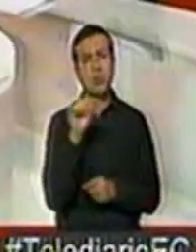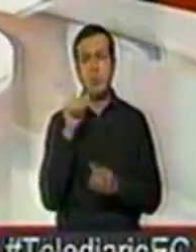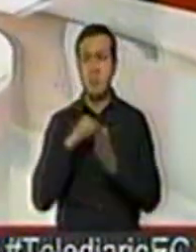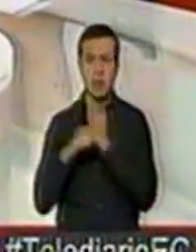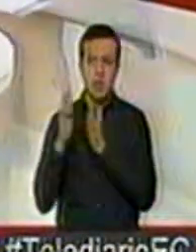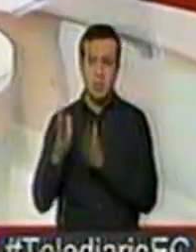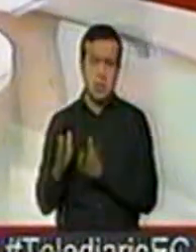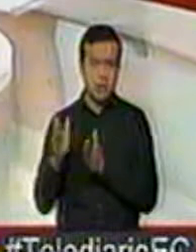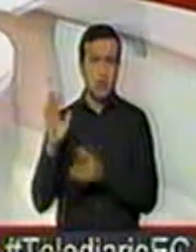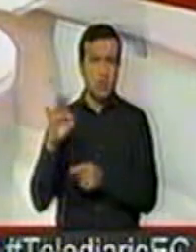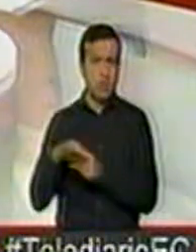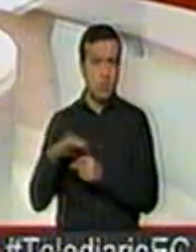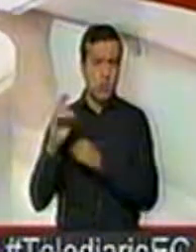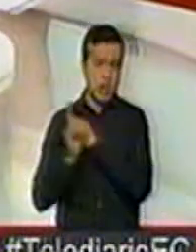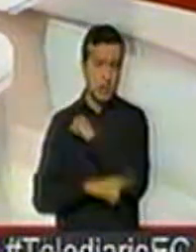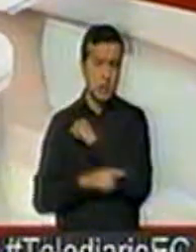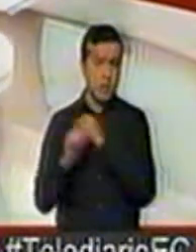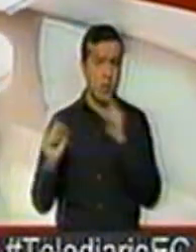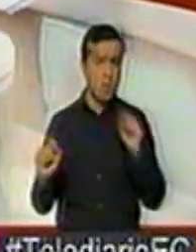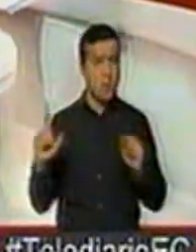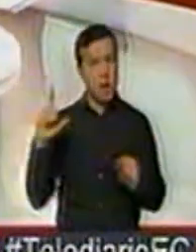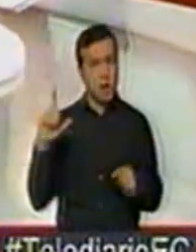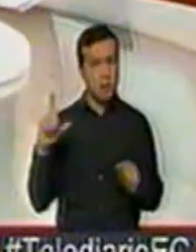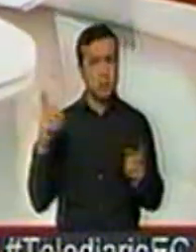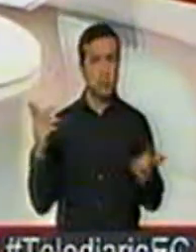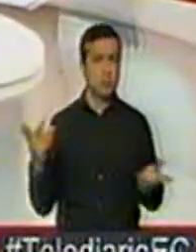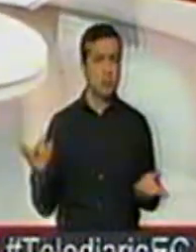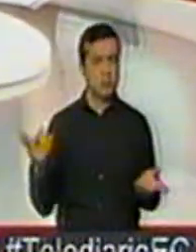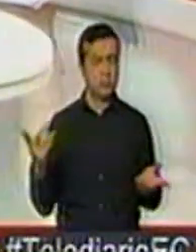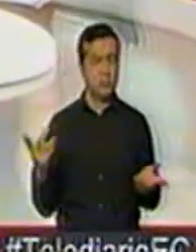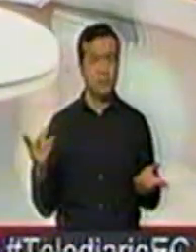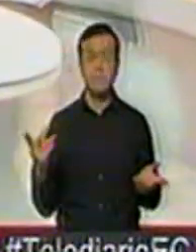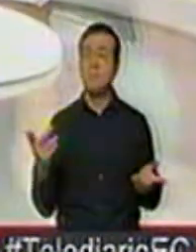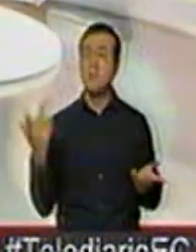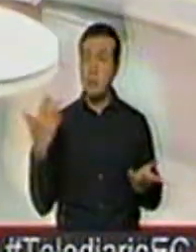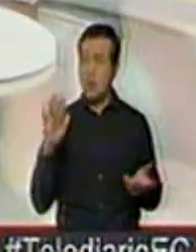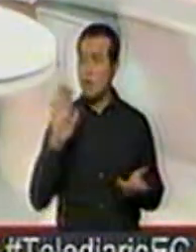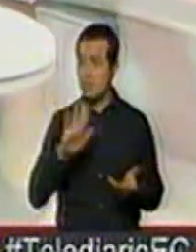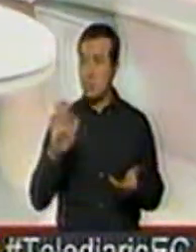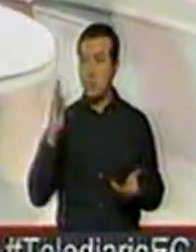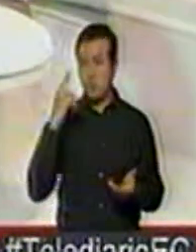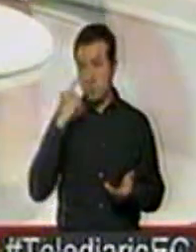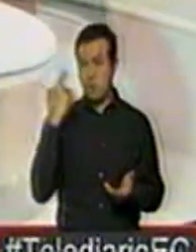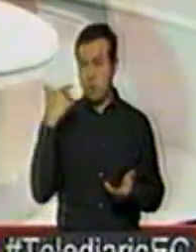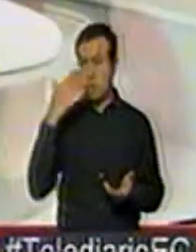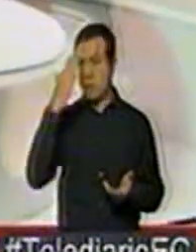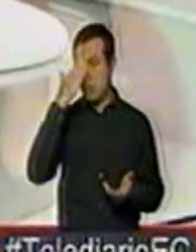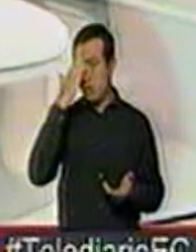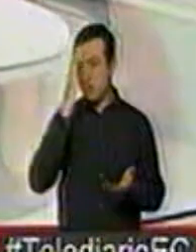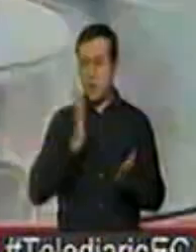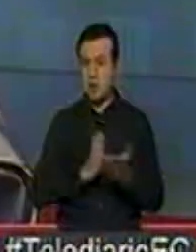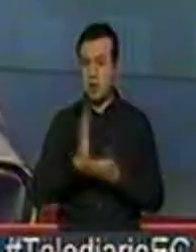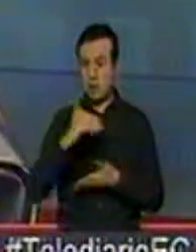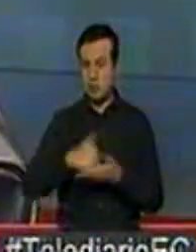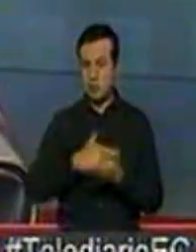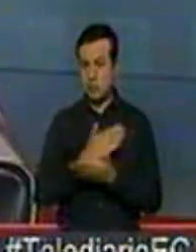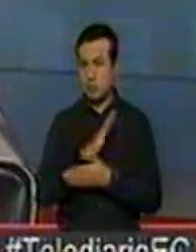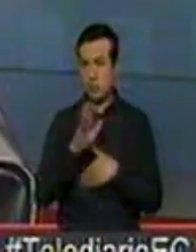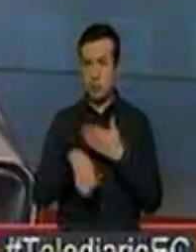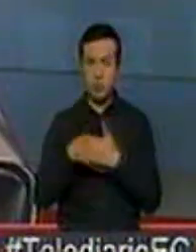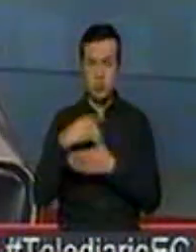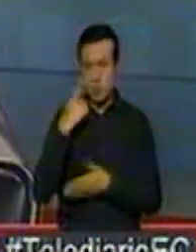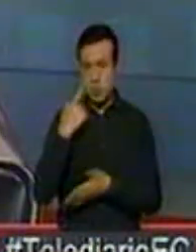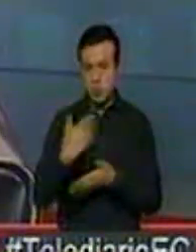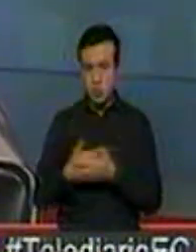que es una persona que es designada. Ahora, ustedes ya han tenido acceso a todos los argumentos que se manejan, a